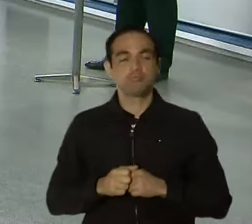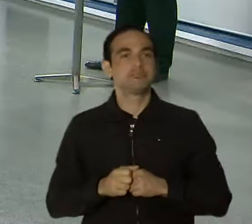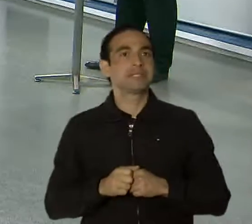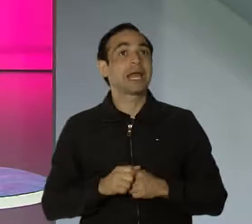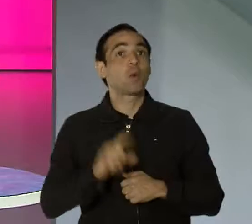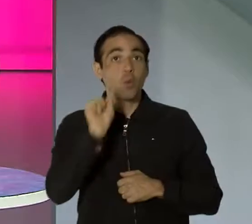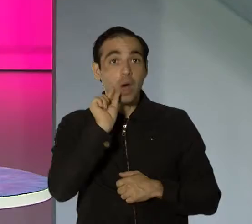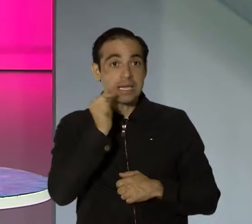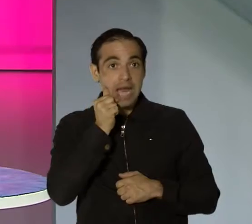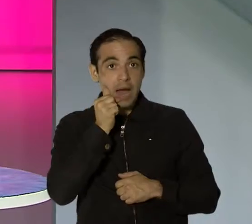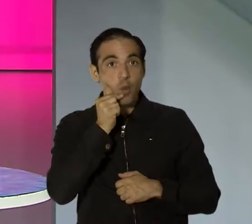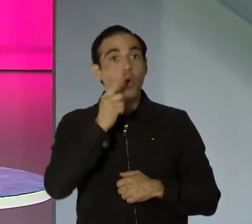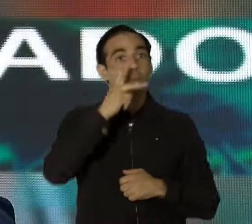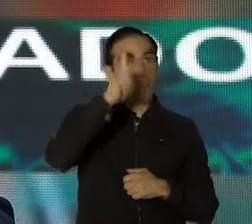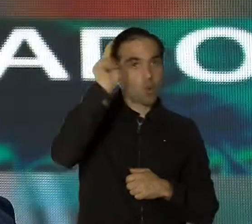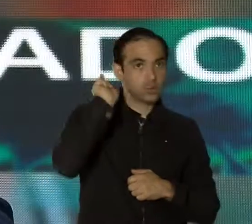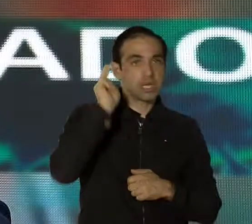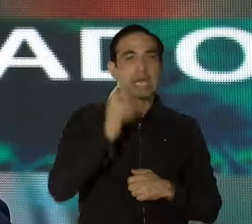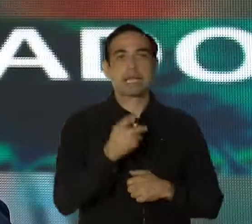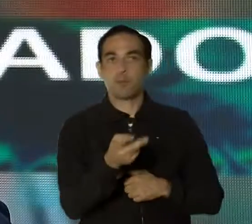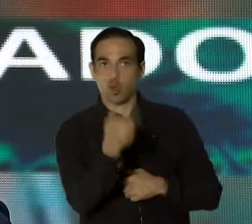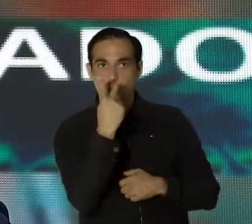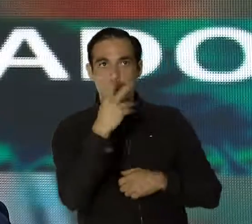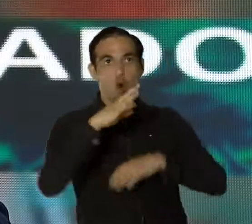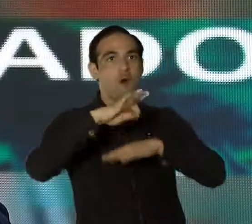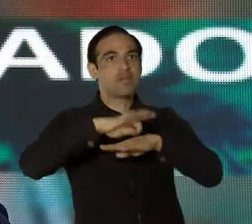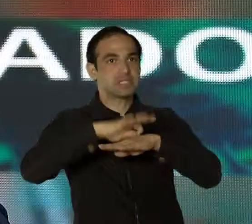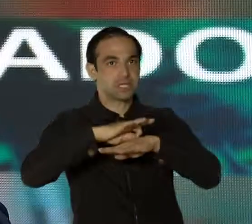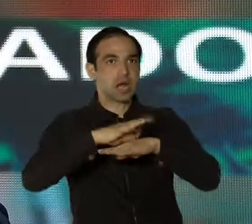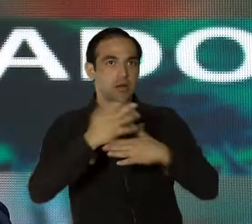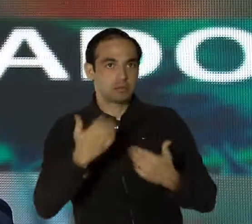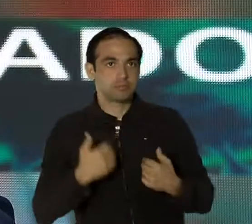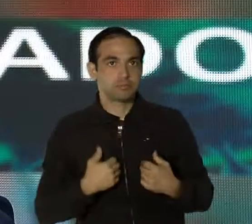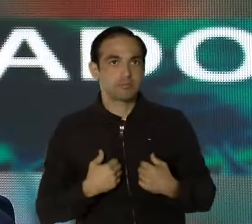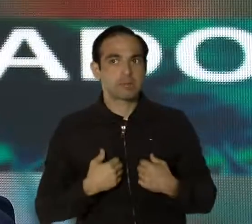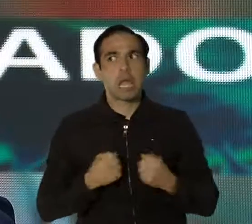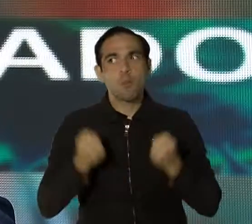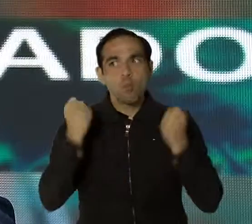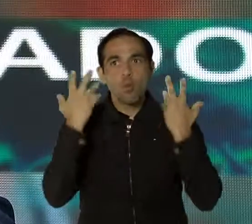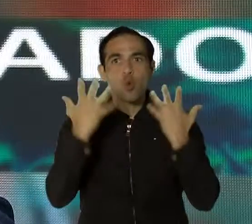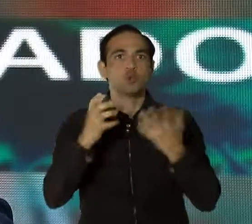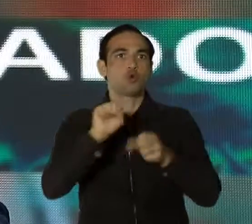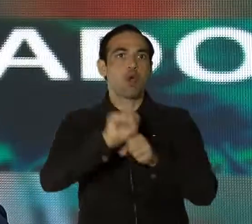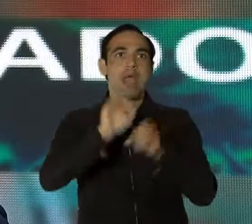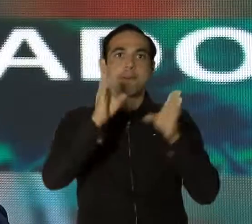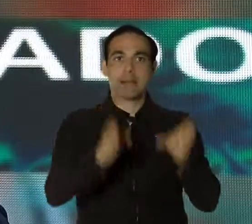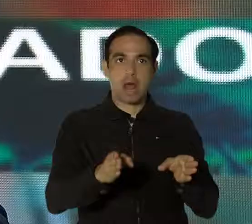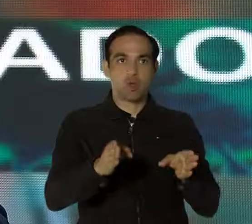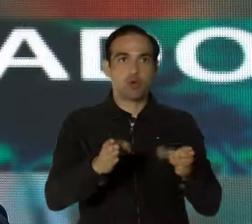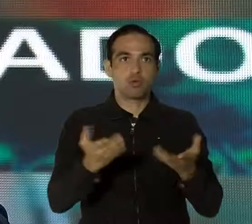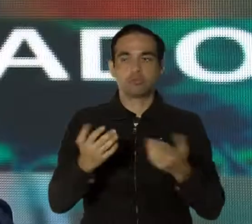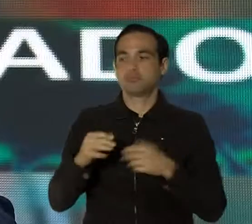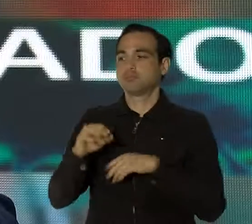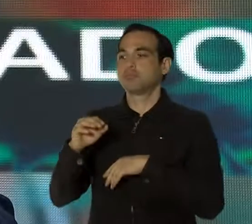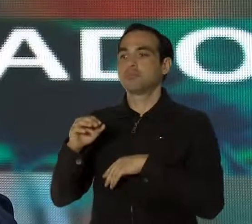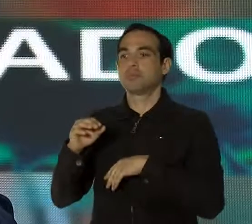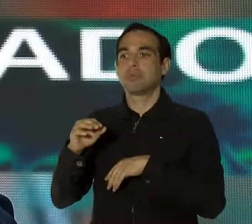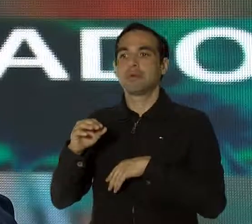y está en Ponce. Tenemos dos sucursales, además que tenemos muchos empleados que trabajan remoto como Mortgage Loan